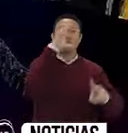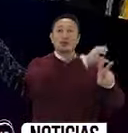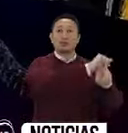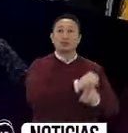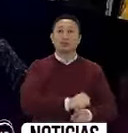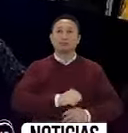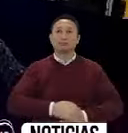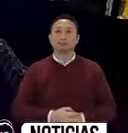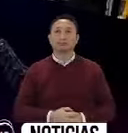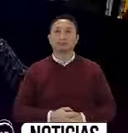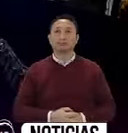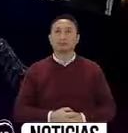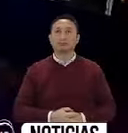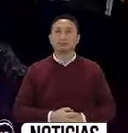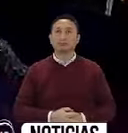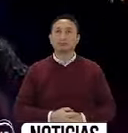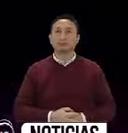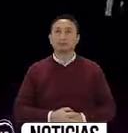sospechosos.